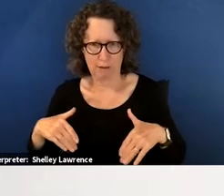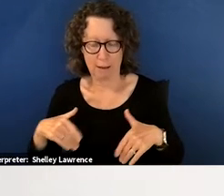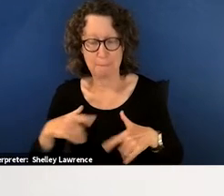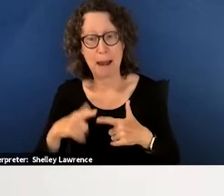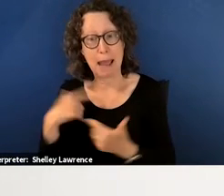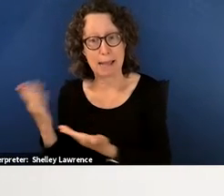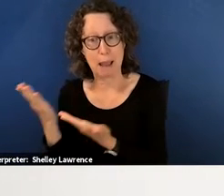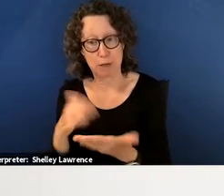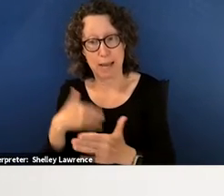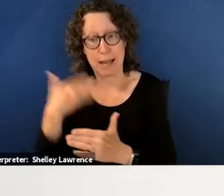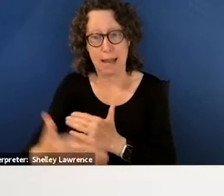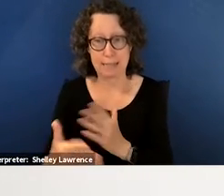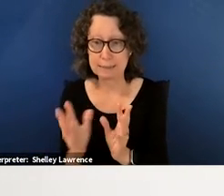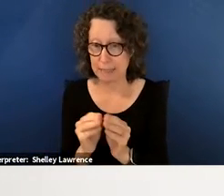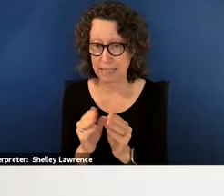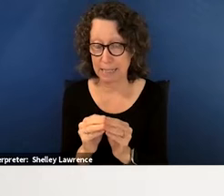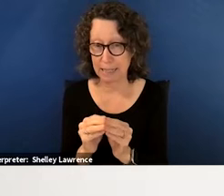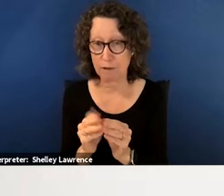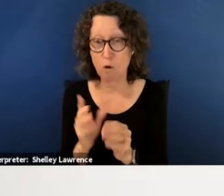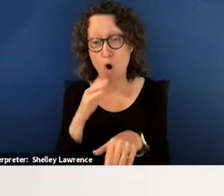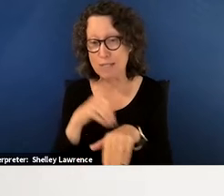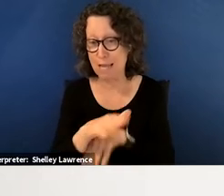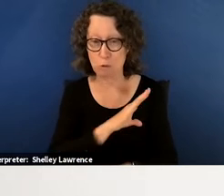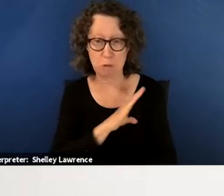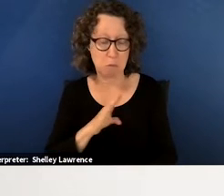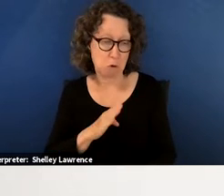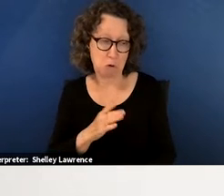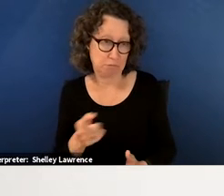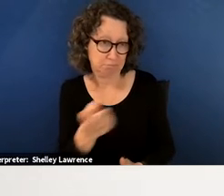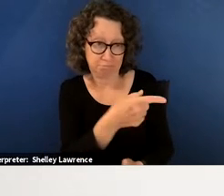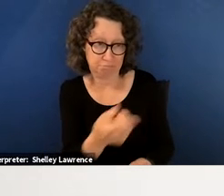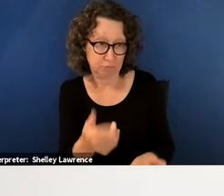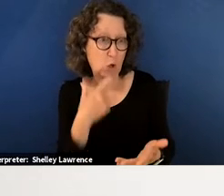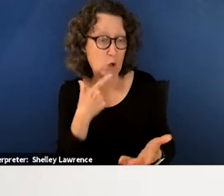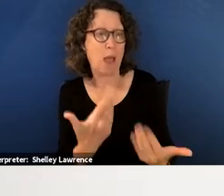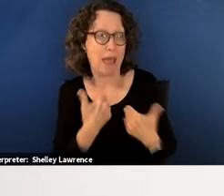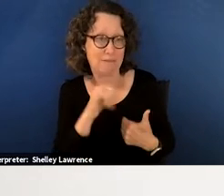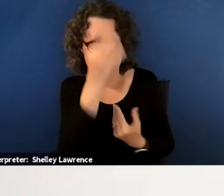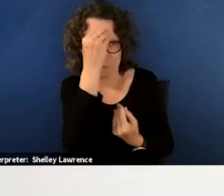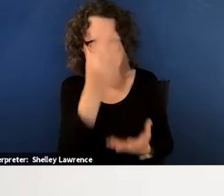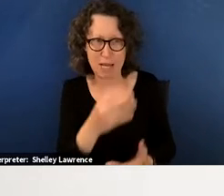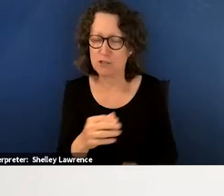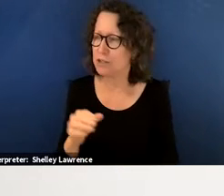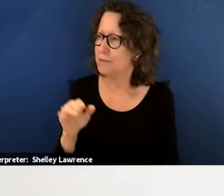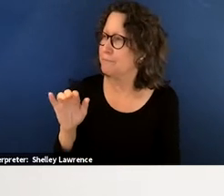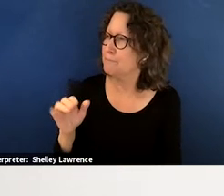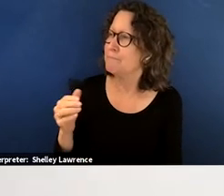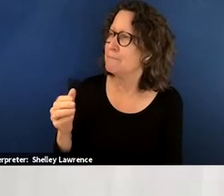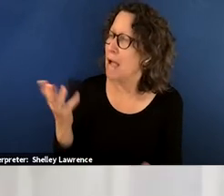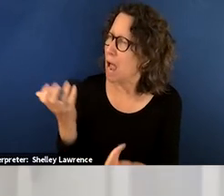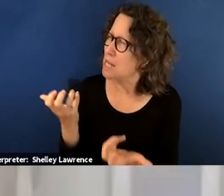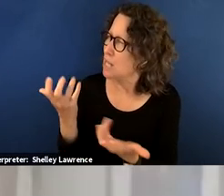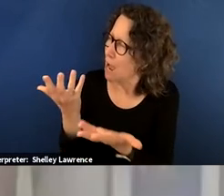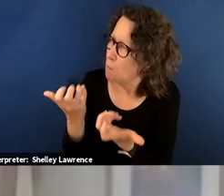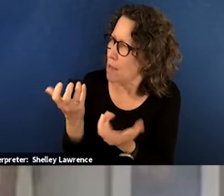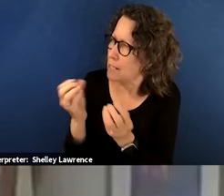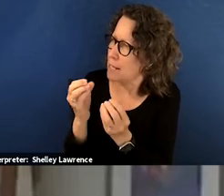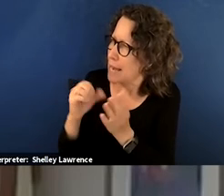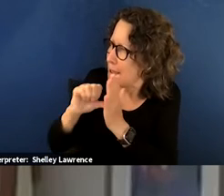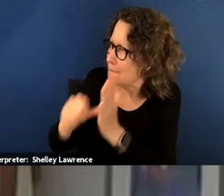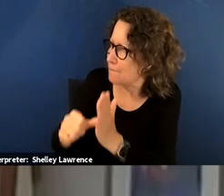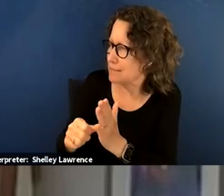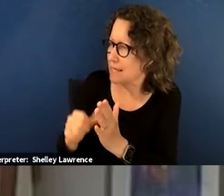menos no tengo esa información ahora. La puedo traer la próxima vez o se la puedo enviar a los miembros del consejo para que la tengan.